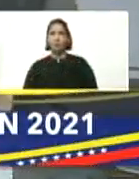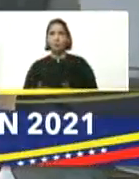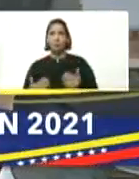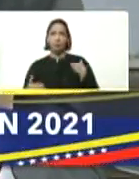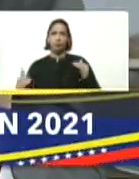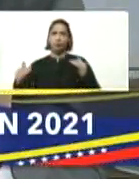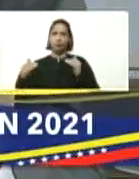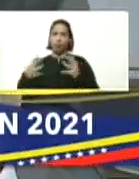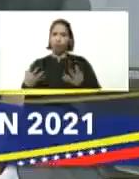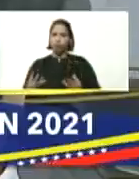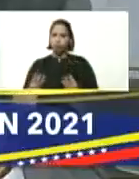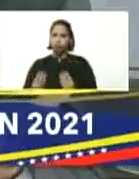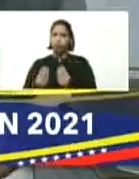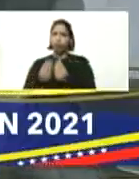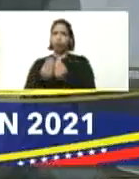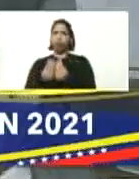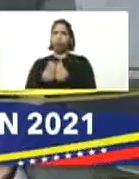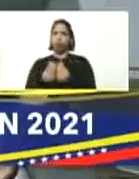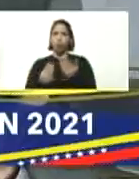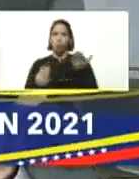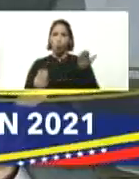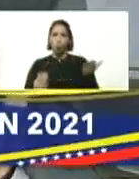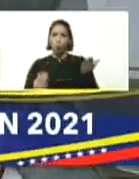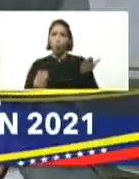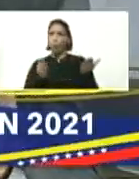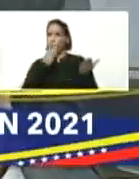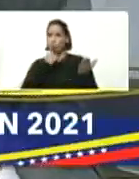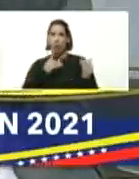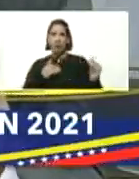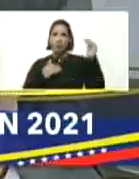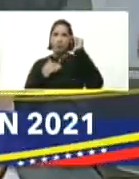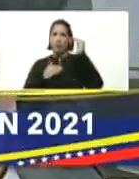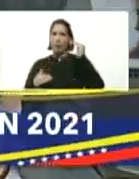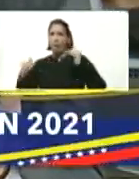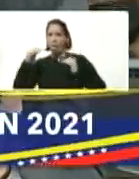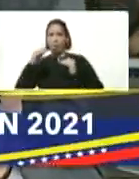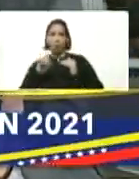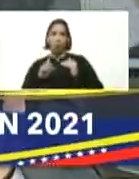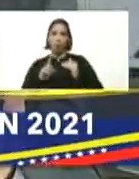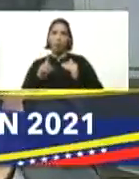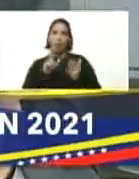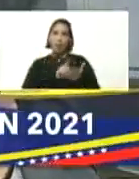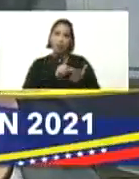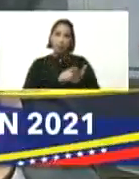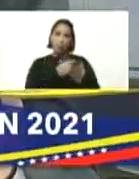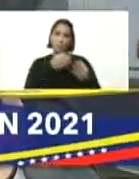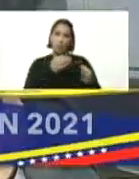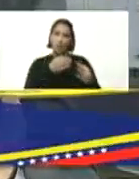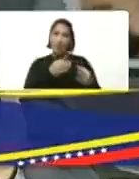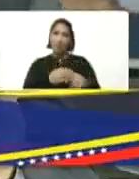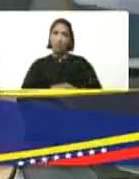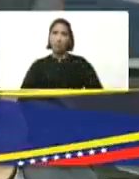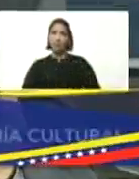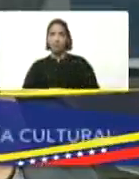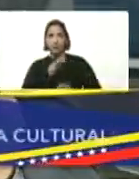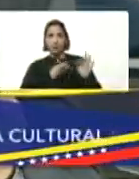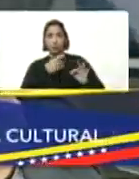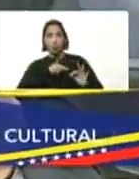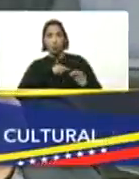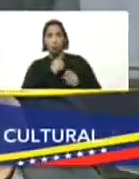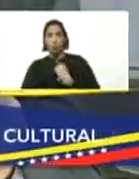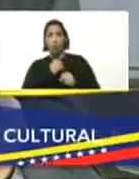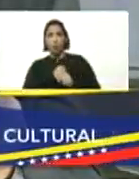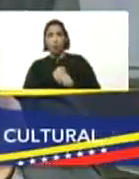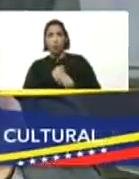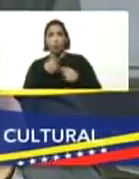van juntos. Uno no está por encima del otro. Con el libro de papel que hemos trabajado con